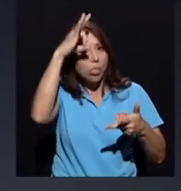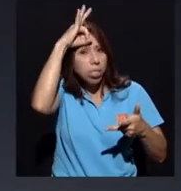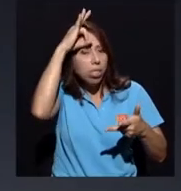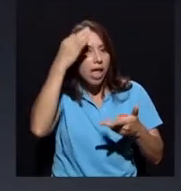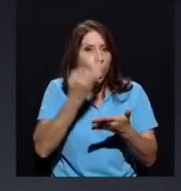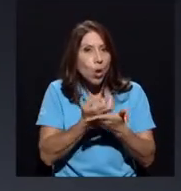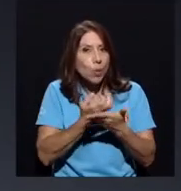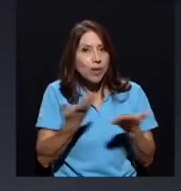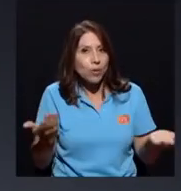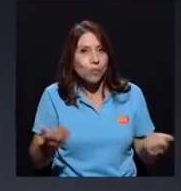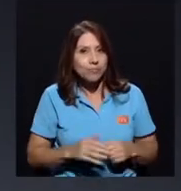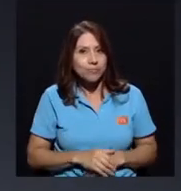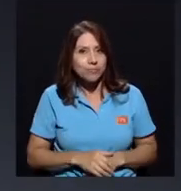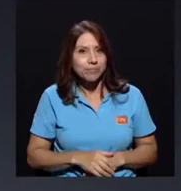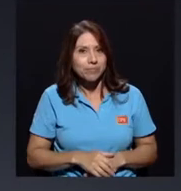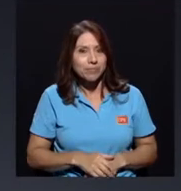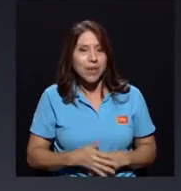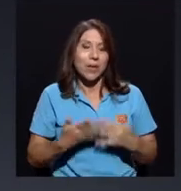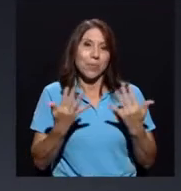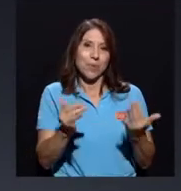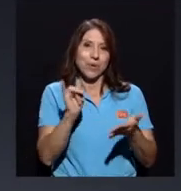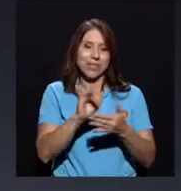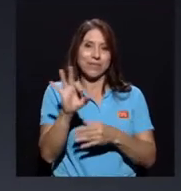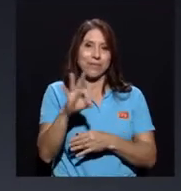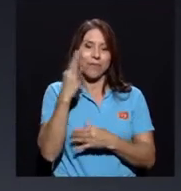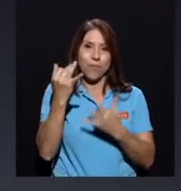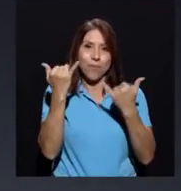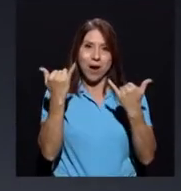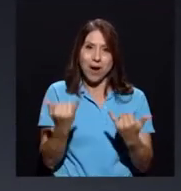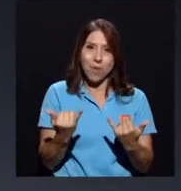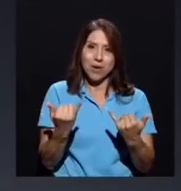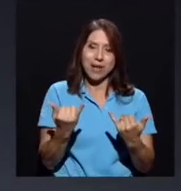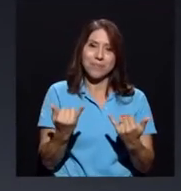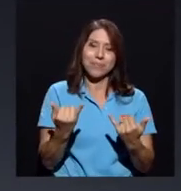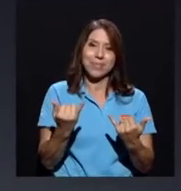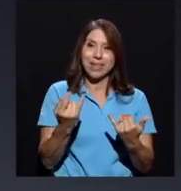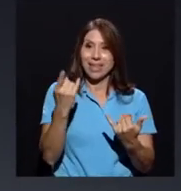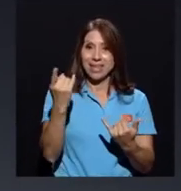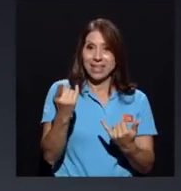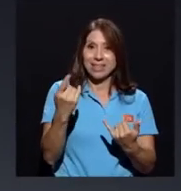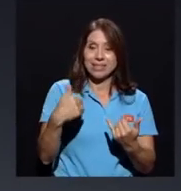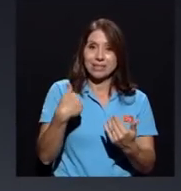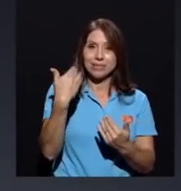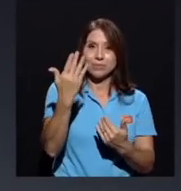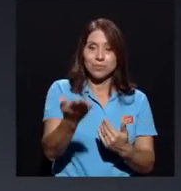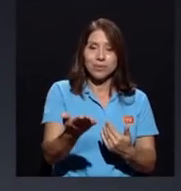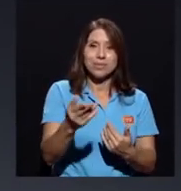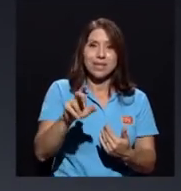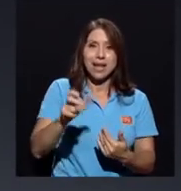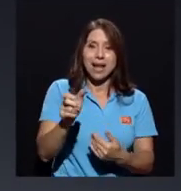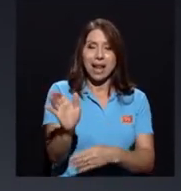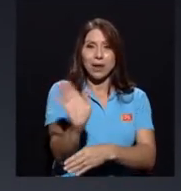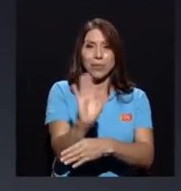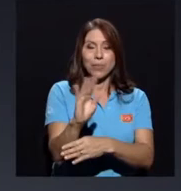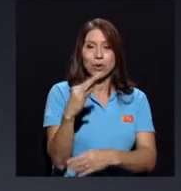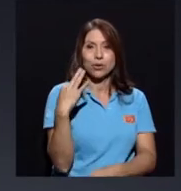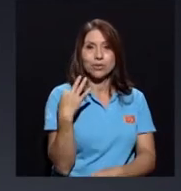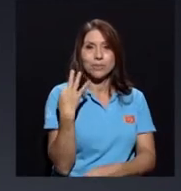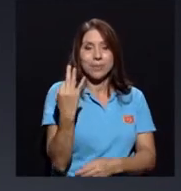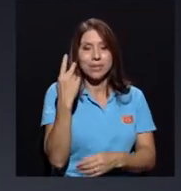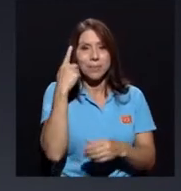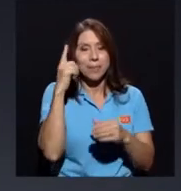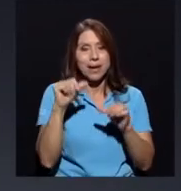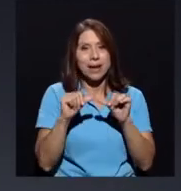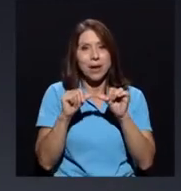no siendo lo invitamos al canal a que nos invite una vez que resuelva algunas